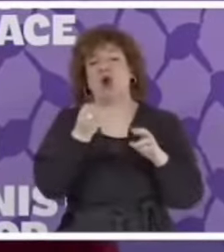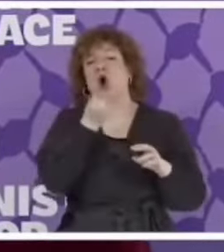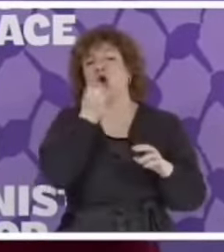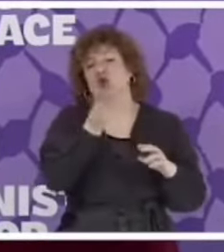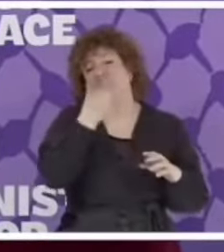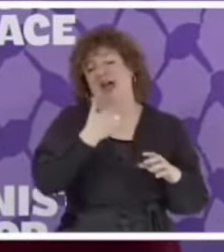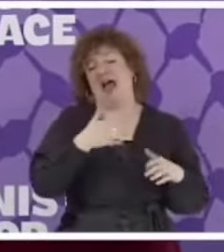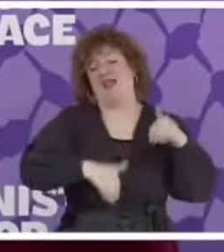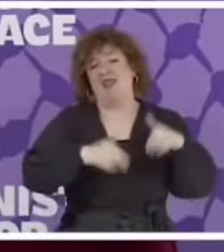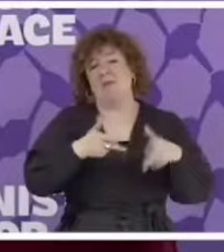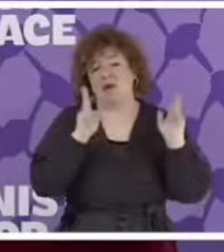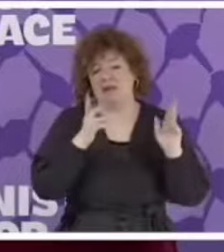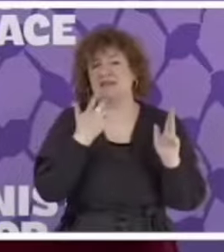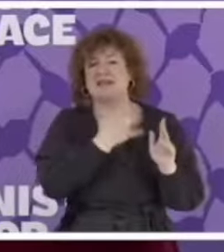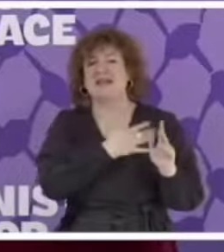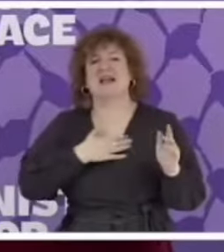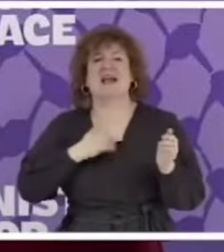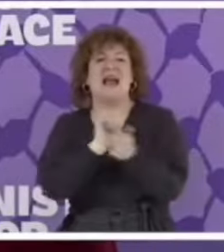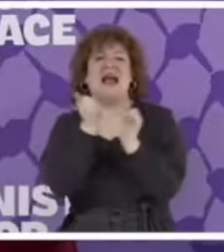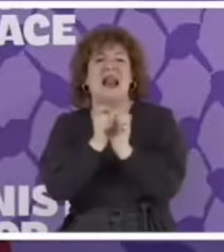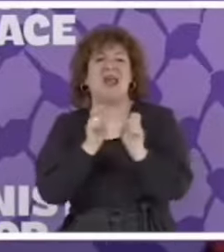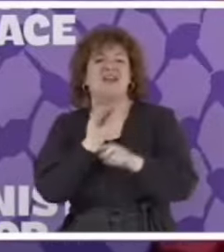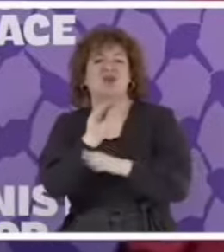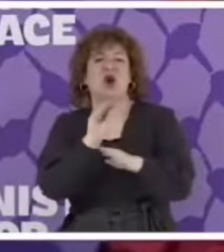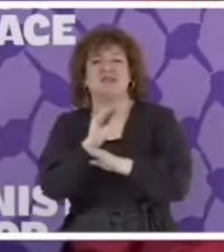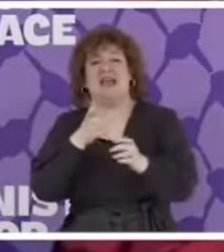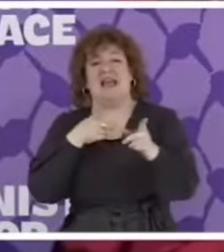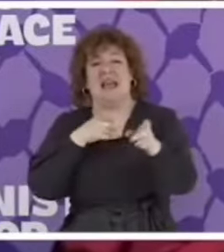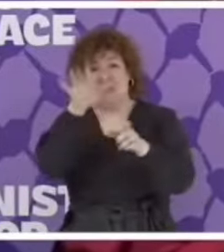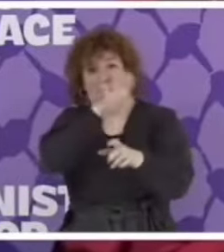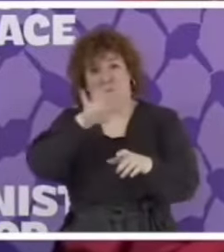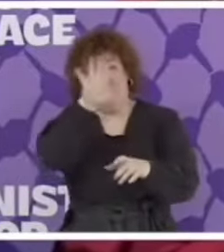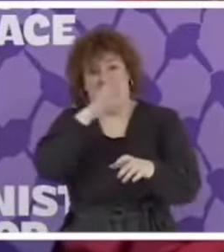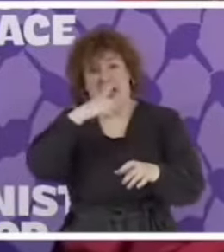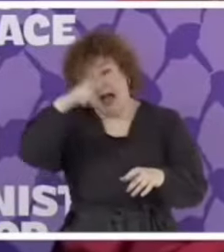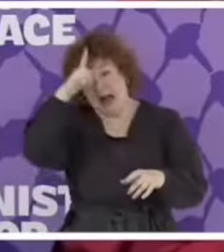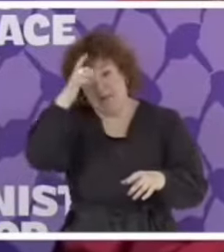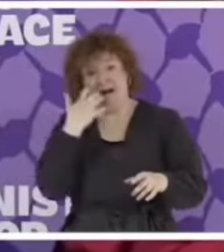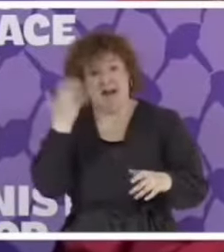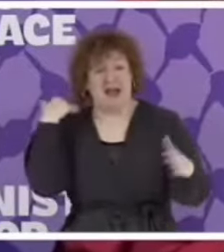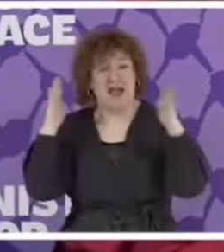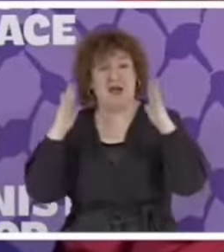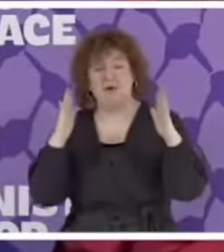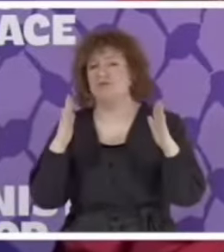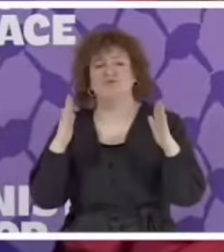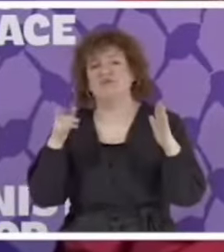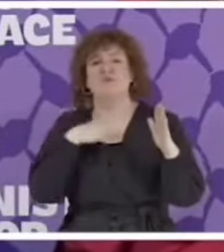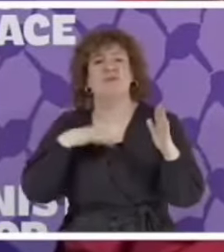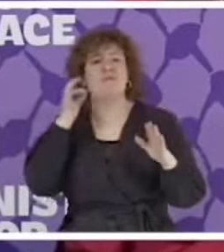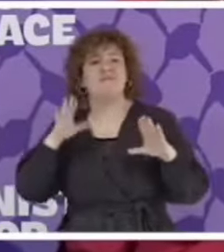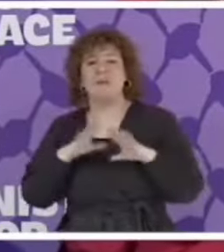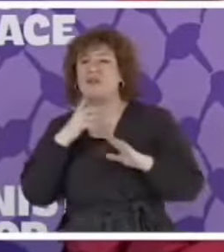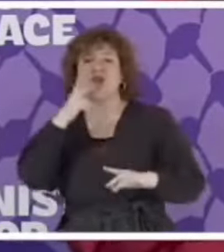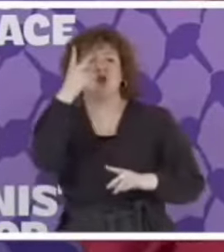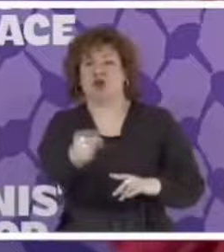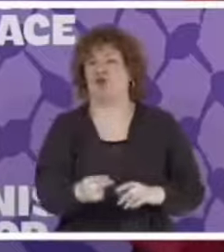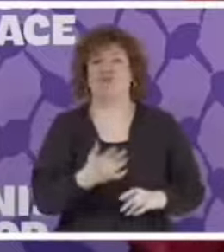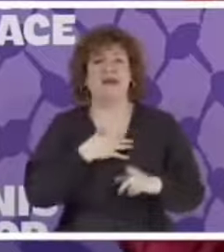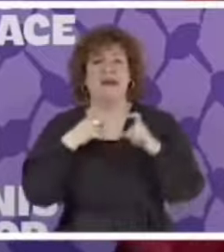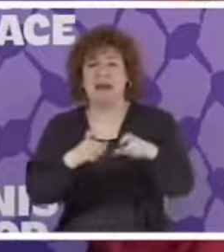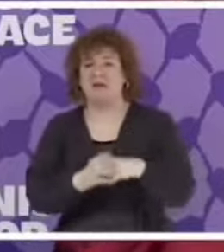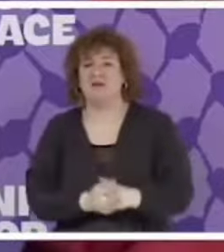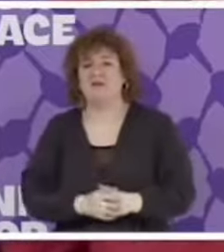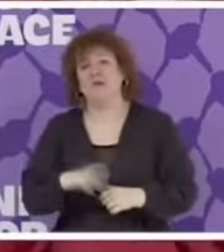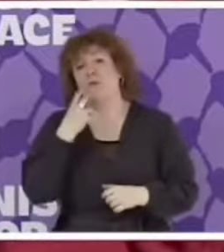votaban a favor de los créditos de guerra, por ejemplo, en Alemania, se plantaban y decían no a la guerra, como Clara Zetkin